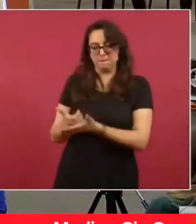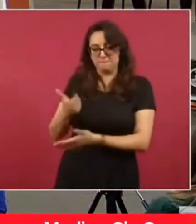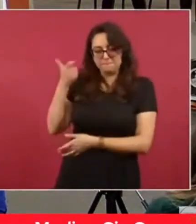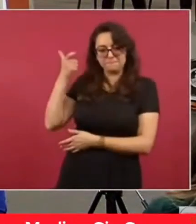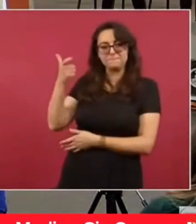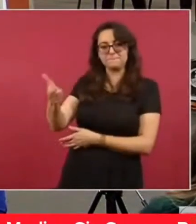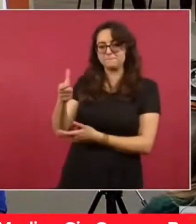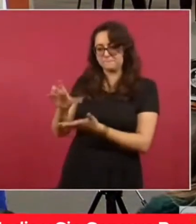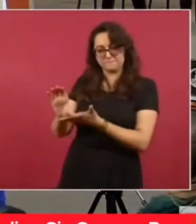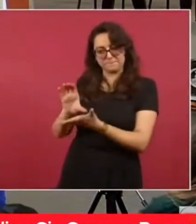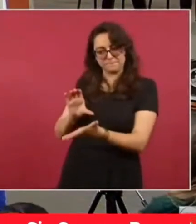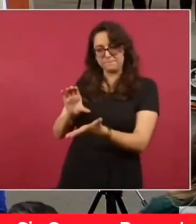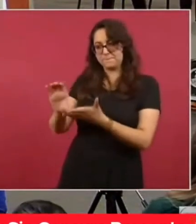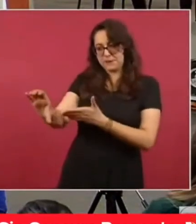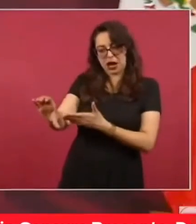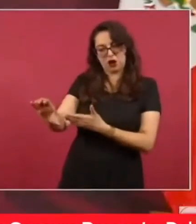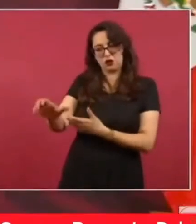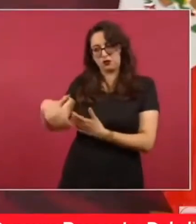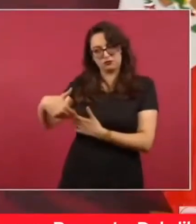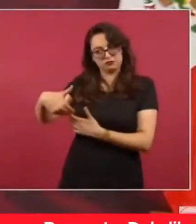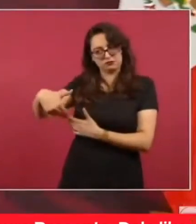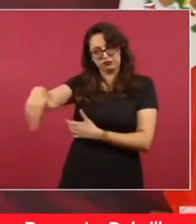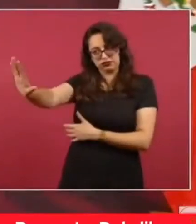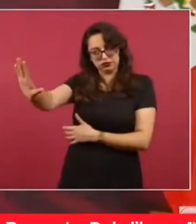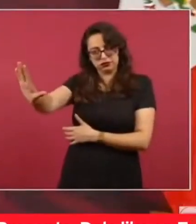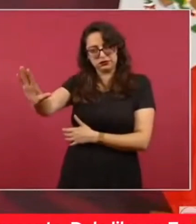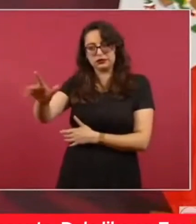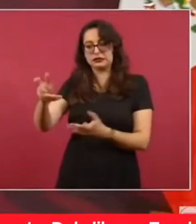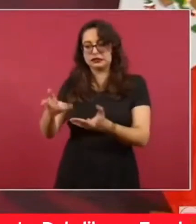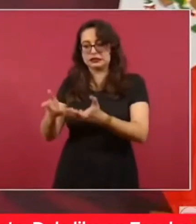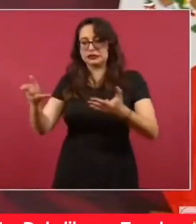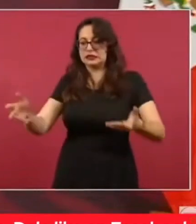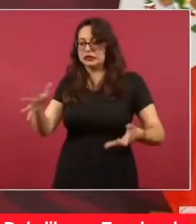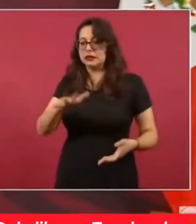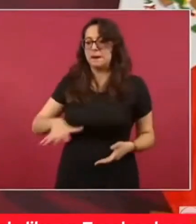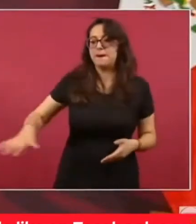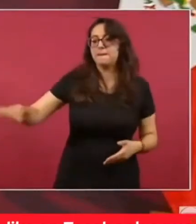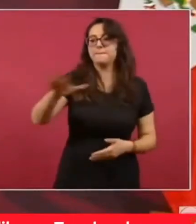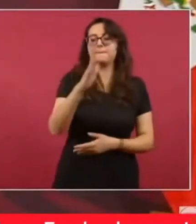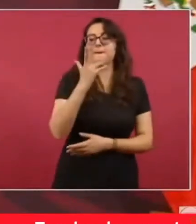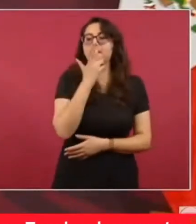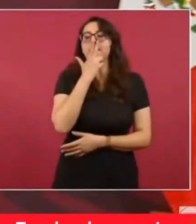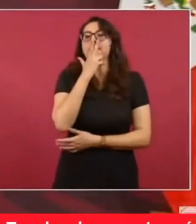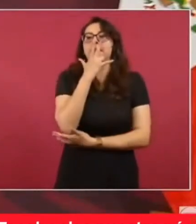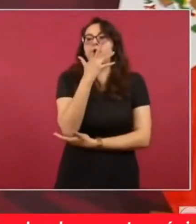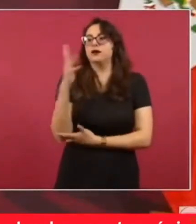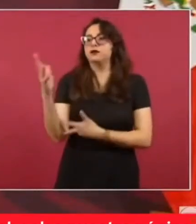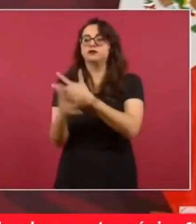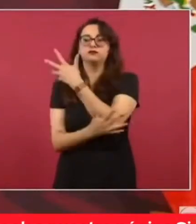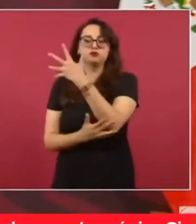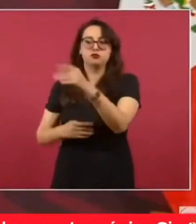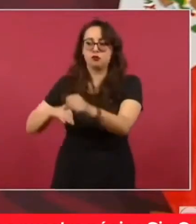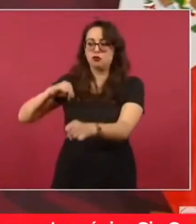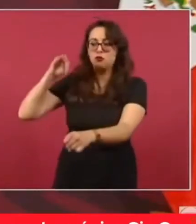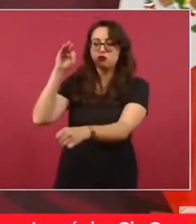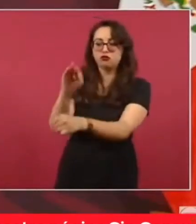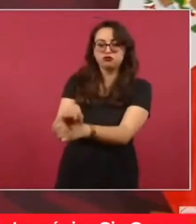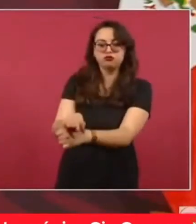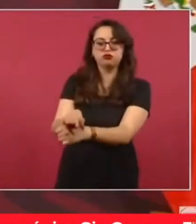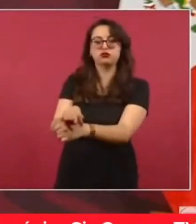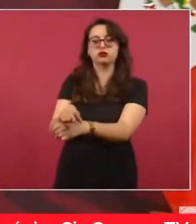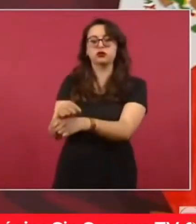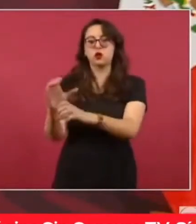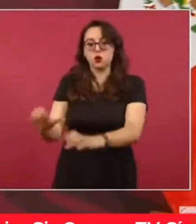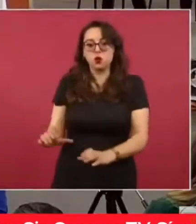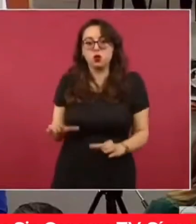para que nosotros podamos declarar solo zona de reserva Porque